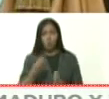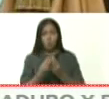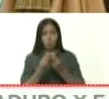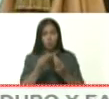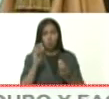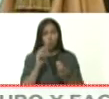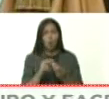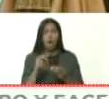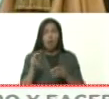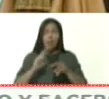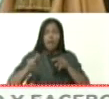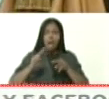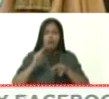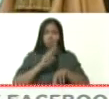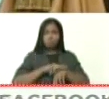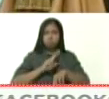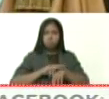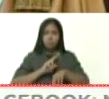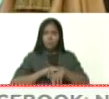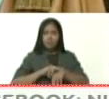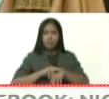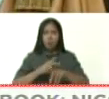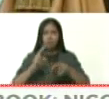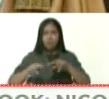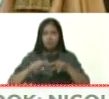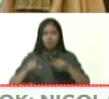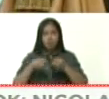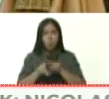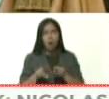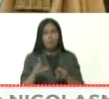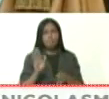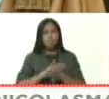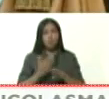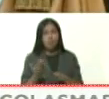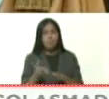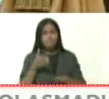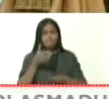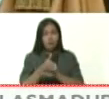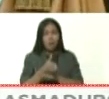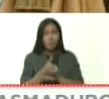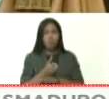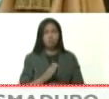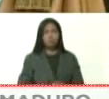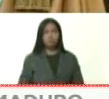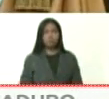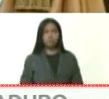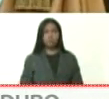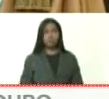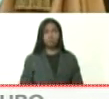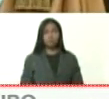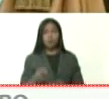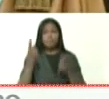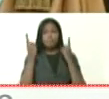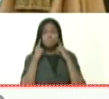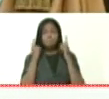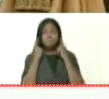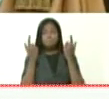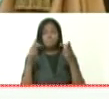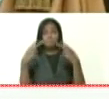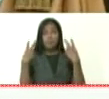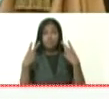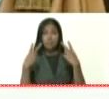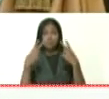una pediatra, doctora Gina Campos, porque vamos a proceder, oído,